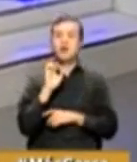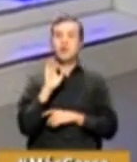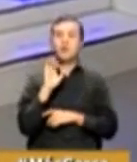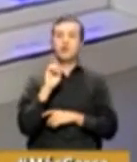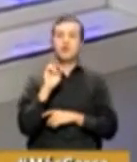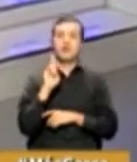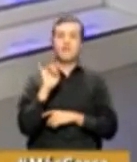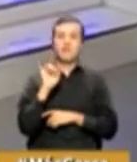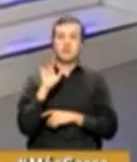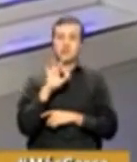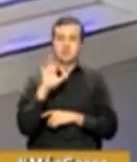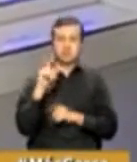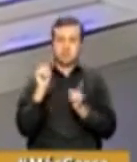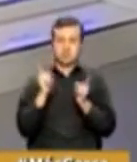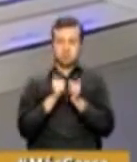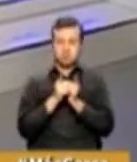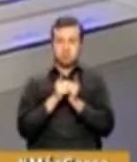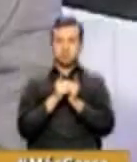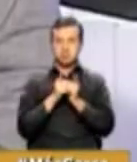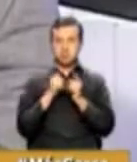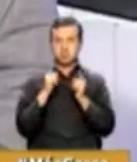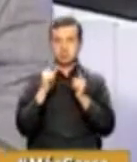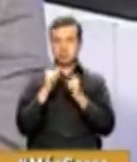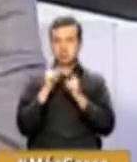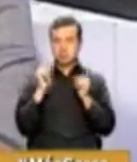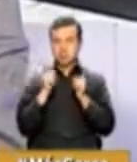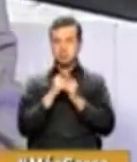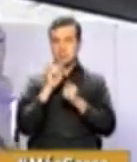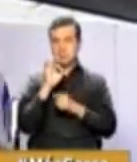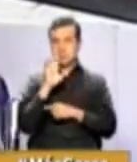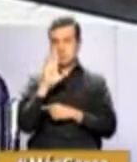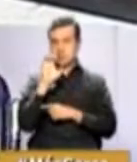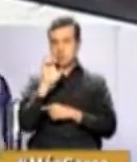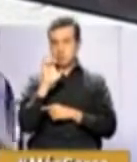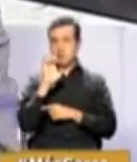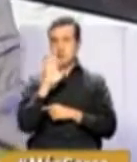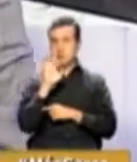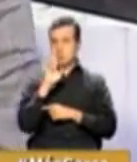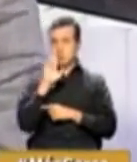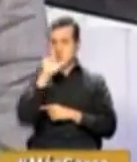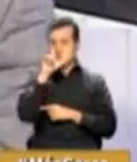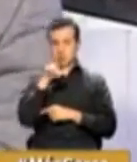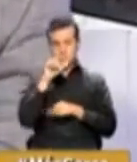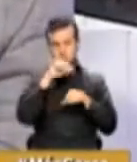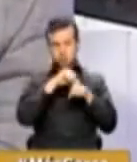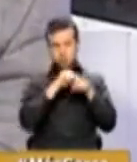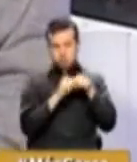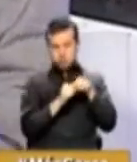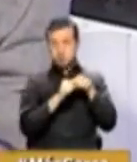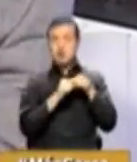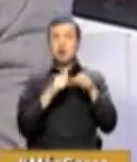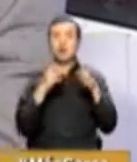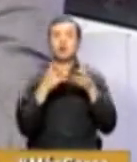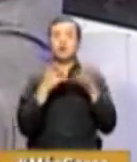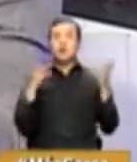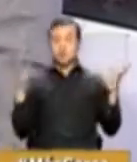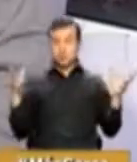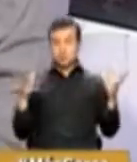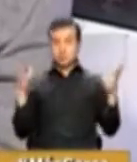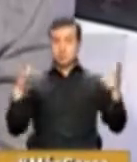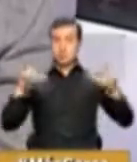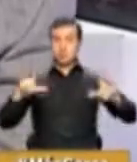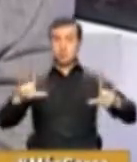facoemulsificación. Abreviémoslas para hacernos un poquito más explícitos con el nombre de faco. Le hacemos una faco al paciente. Es un equipo, okay, que es una